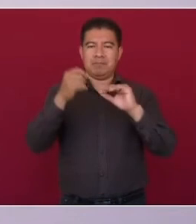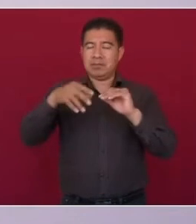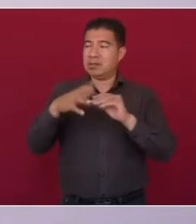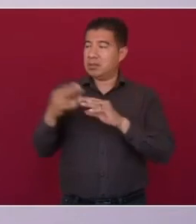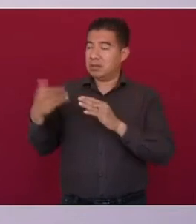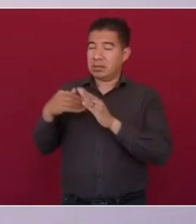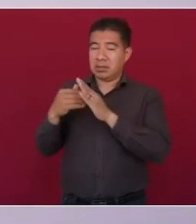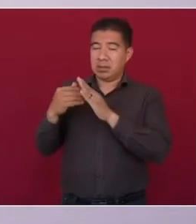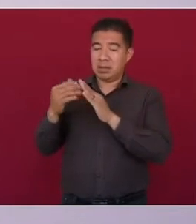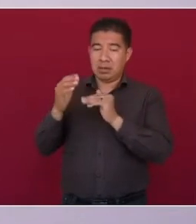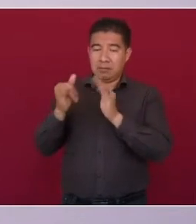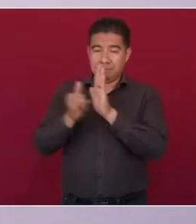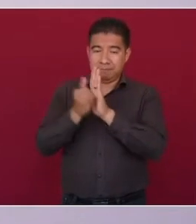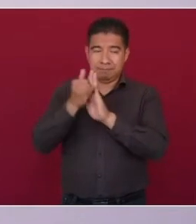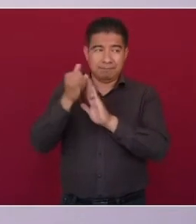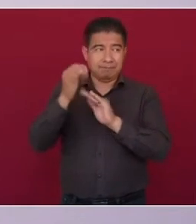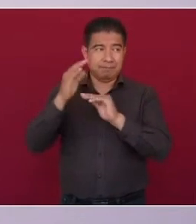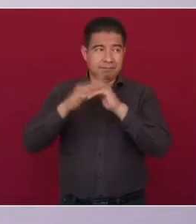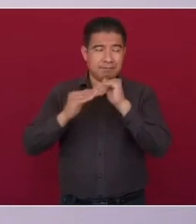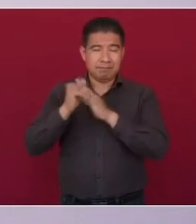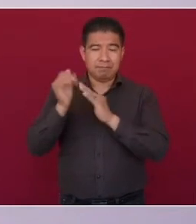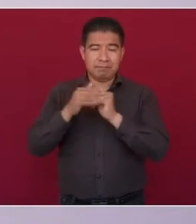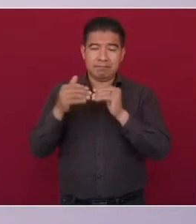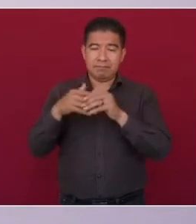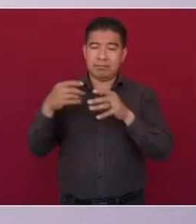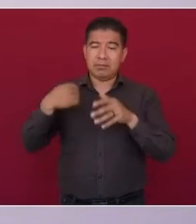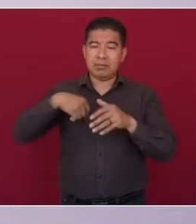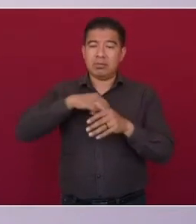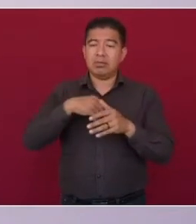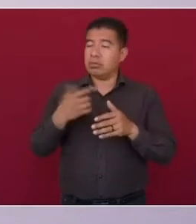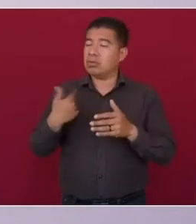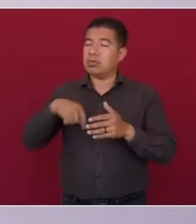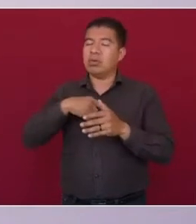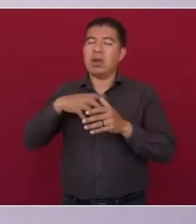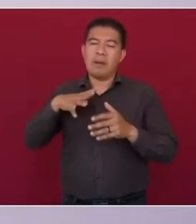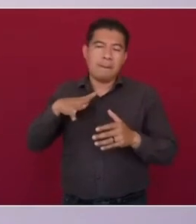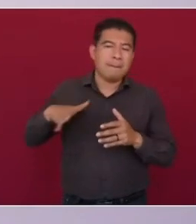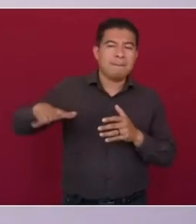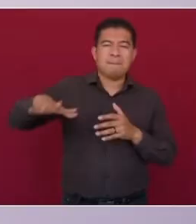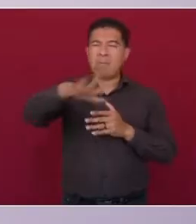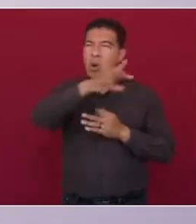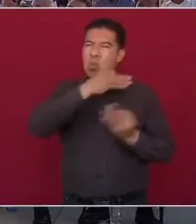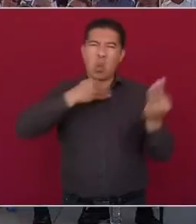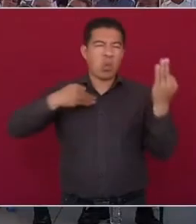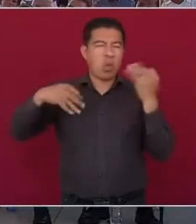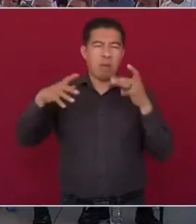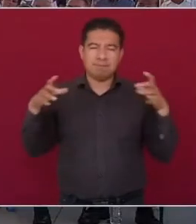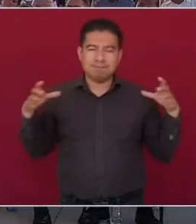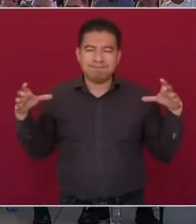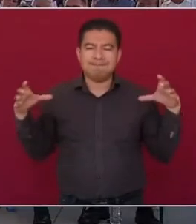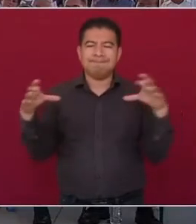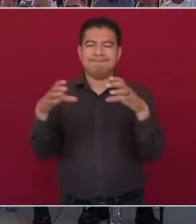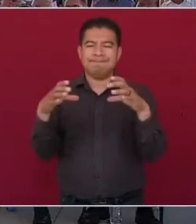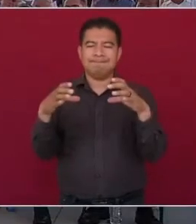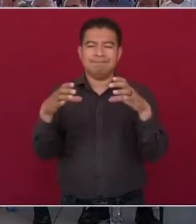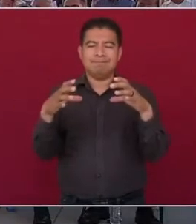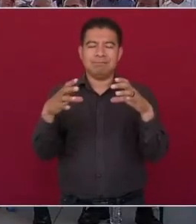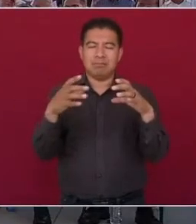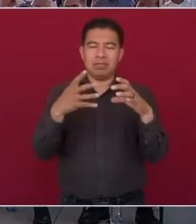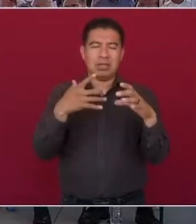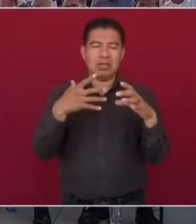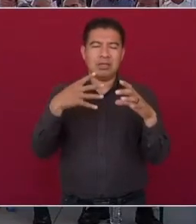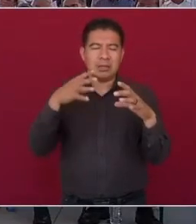obra de transformación la estamos haciendo entre todos, con